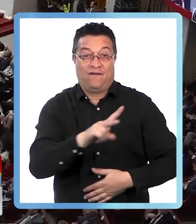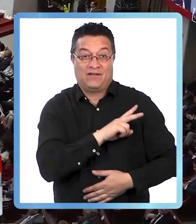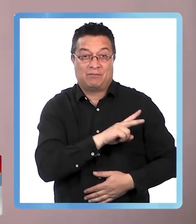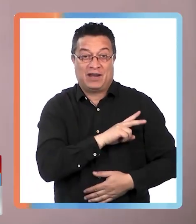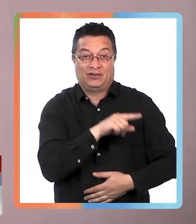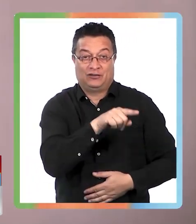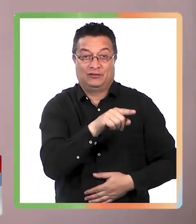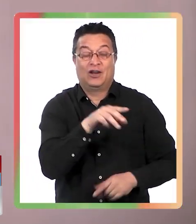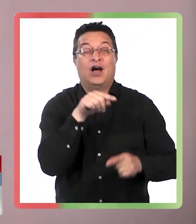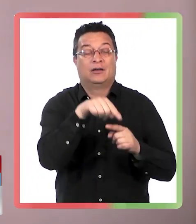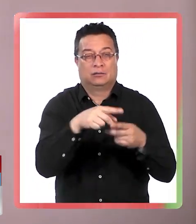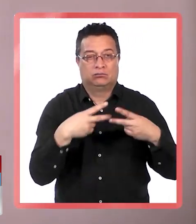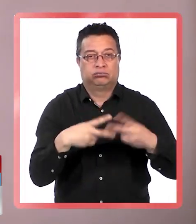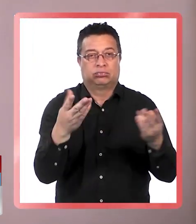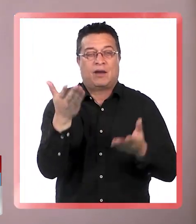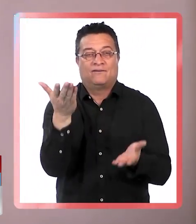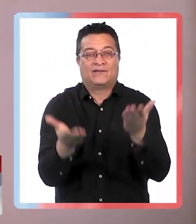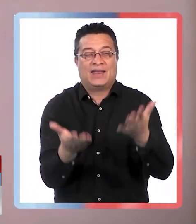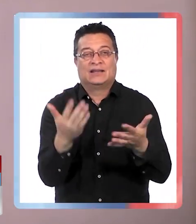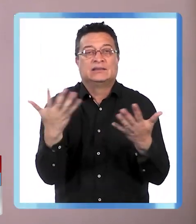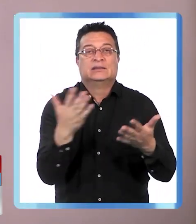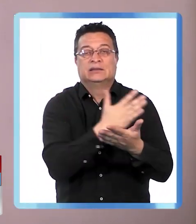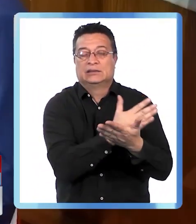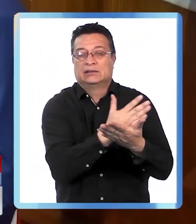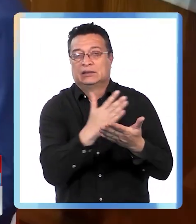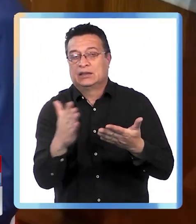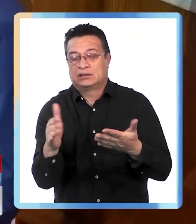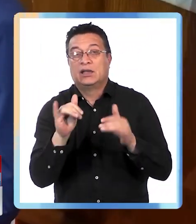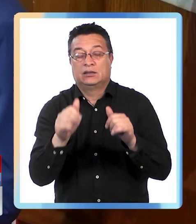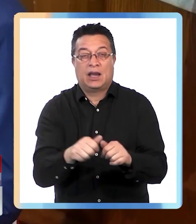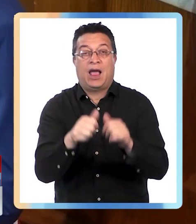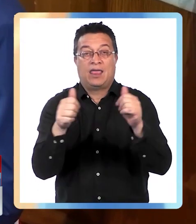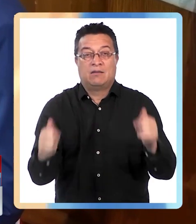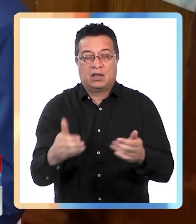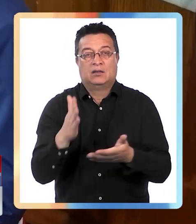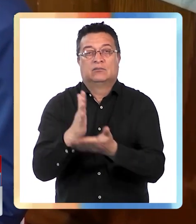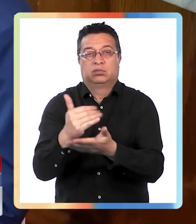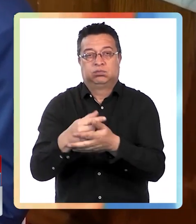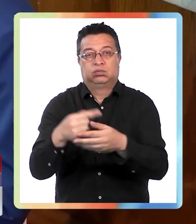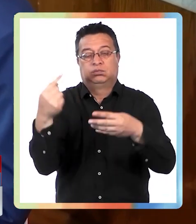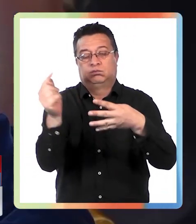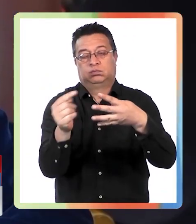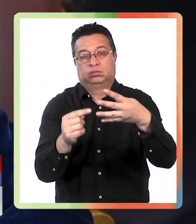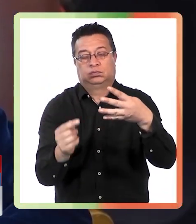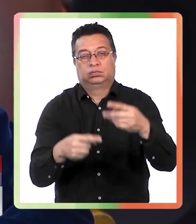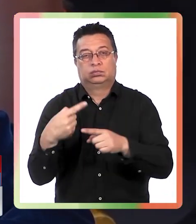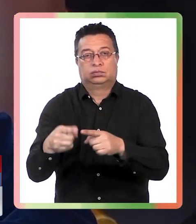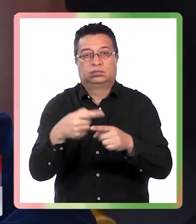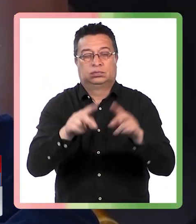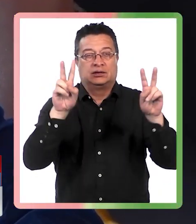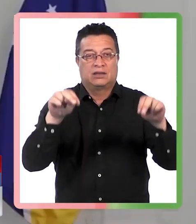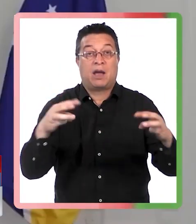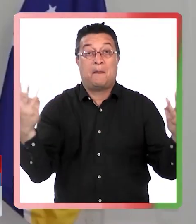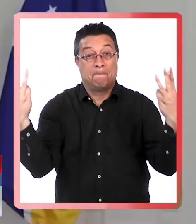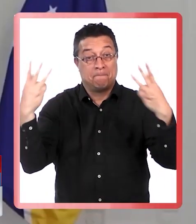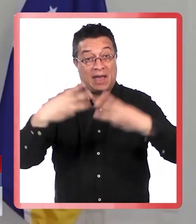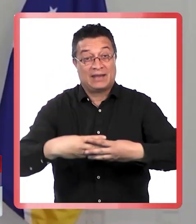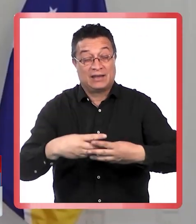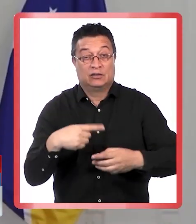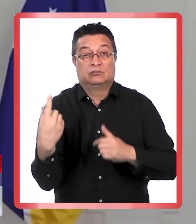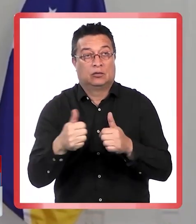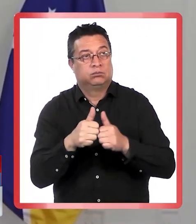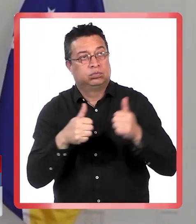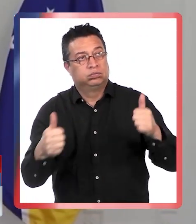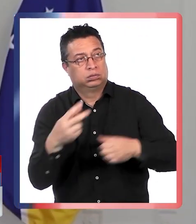Congreso en Valparaíso, el mandatario efectuó un balance de su gestión. Además, anunció medidas en diversos ámbitos. En Magallanes,